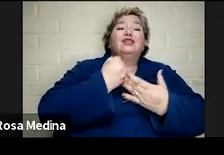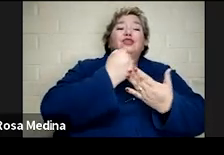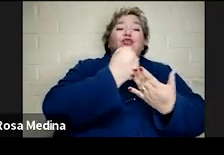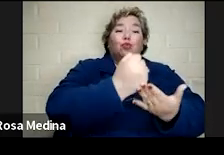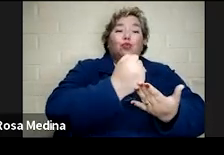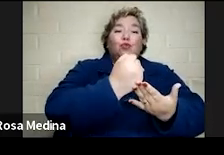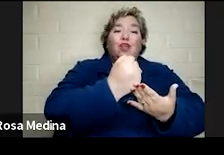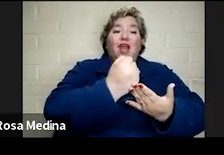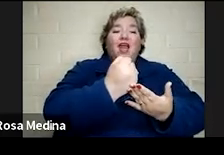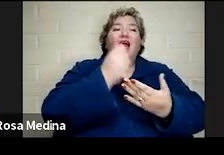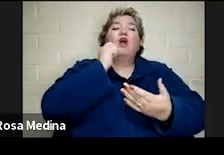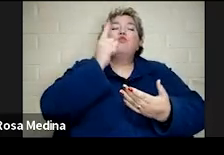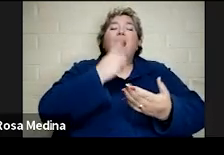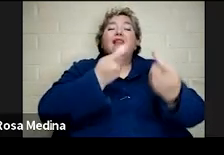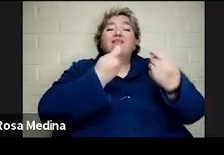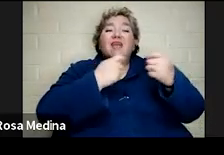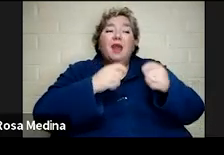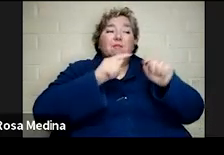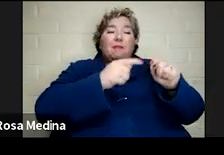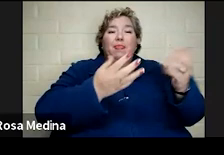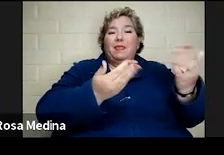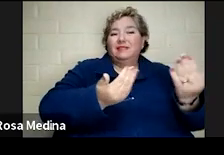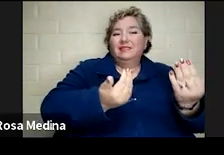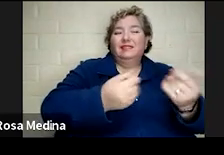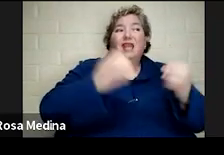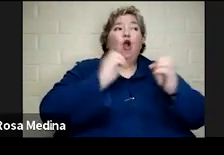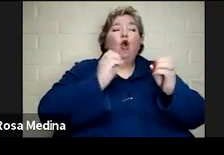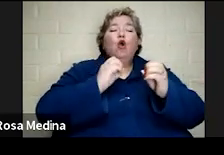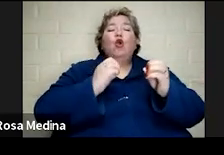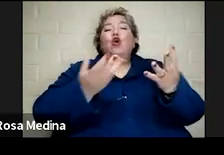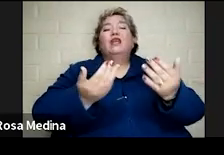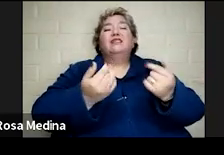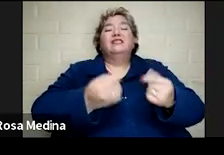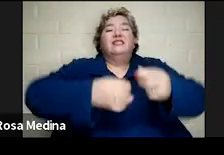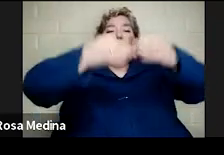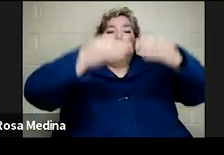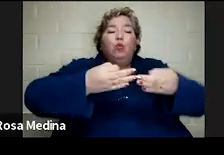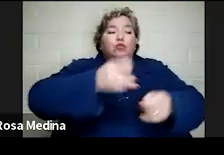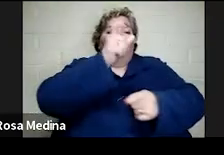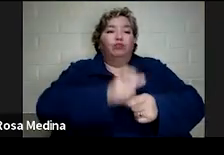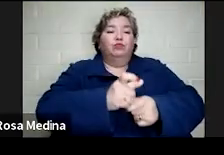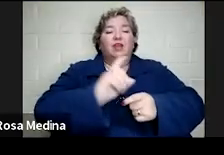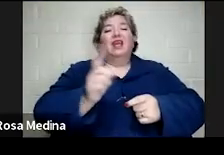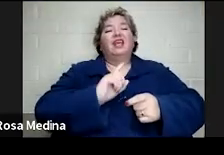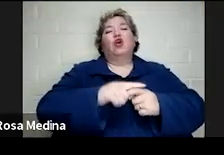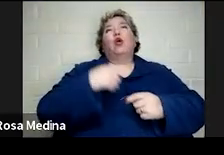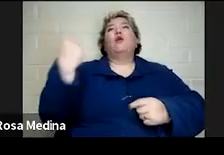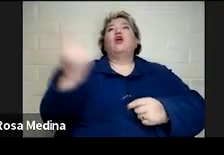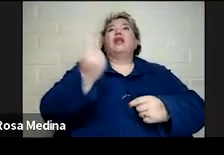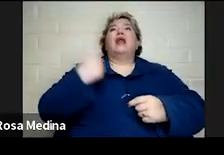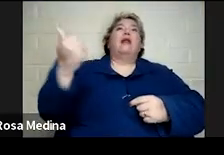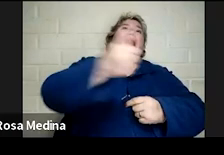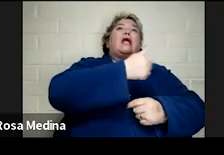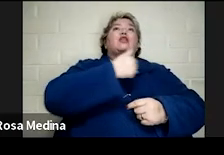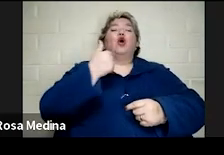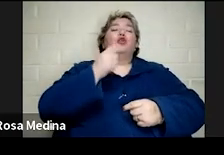a qué terapias va a necesitar ese niño, qué intervenciones va a necesitar ese niño a la medida de esa persona, y no algo genérico, algo que se haga para todos los niños que tienen